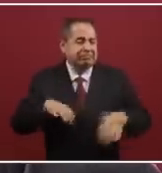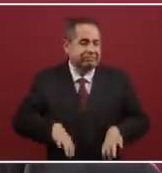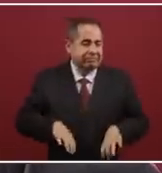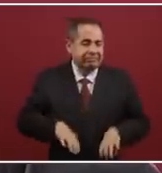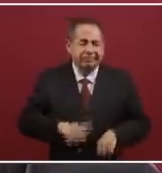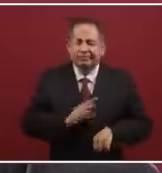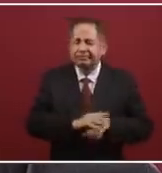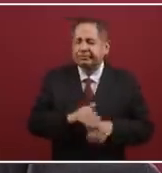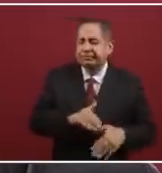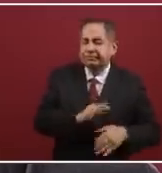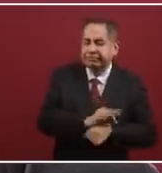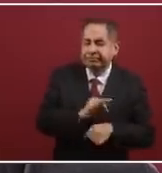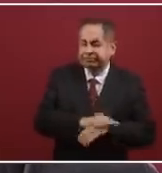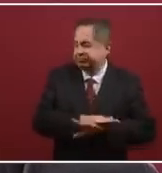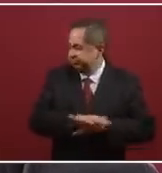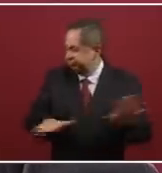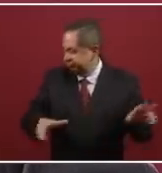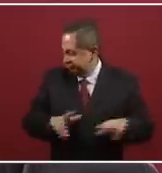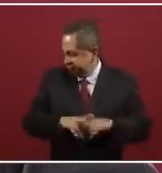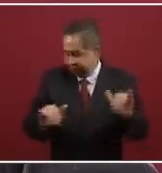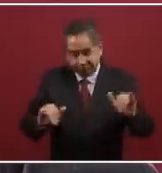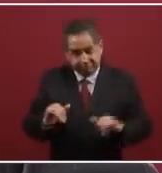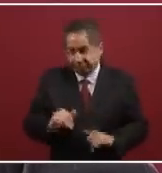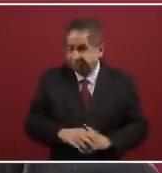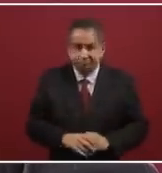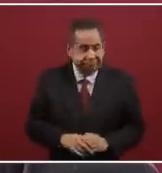amparo del poder público.